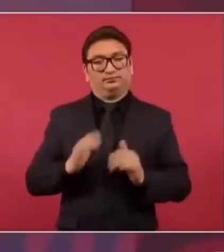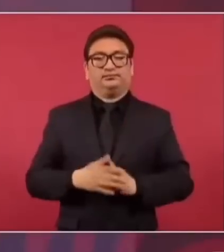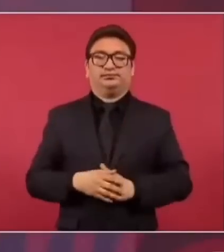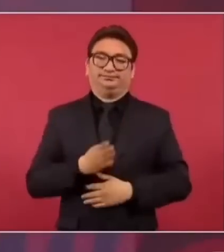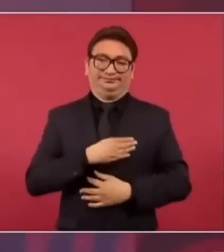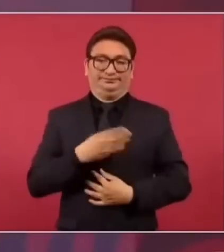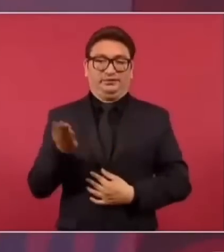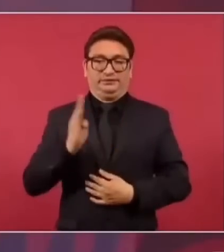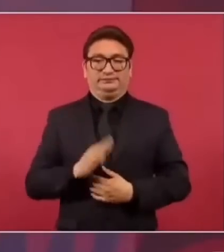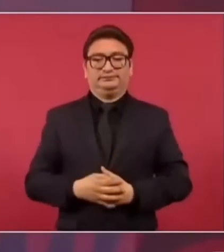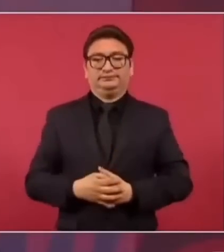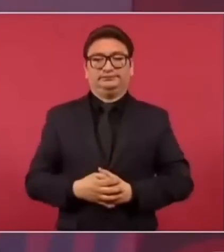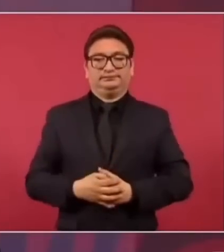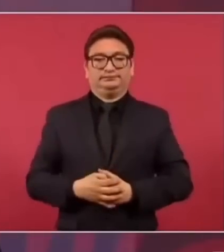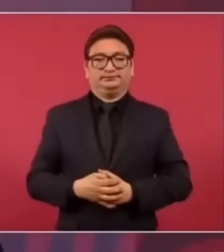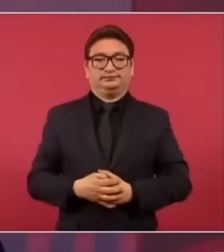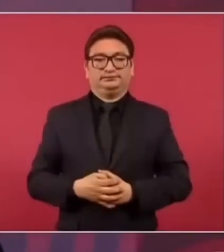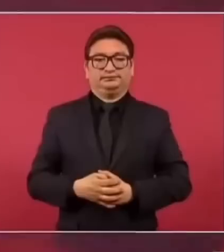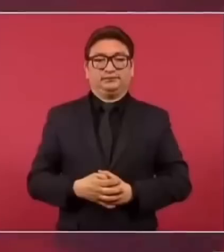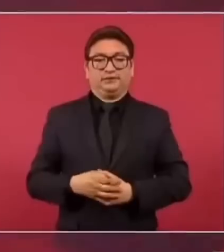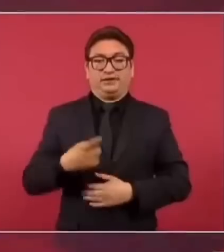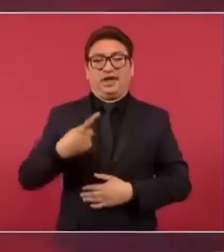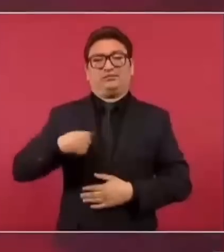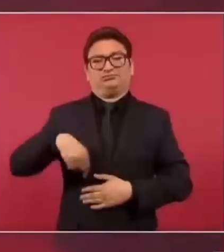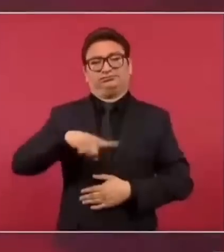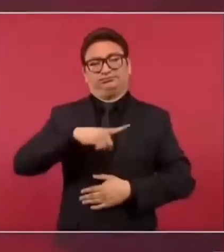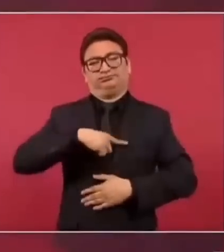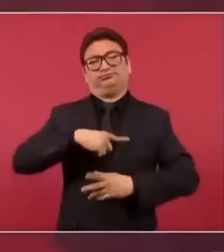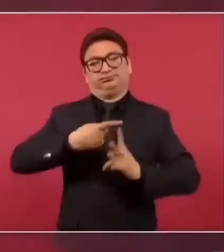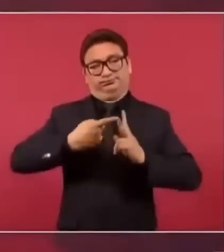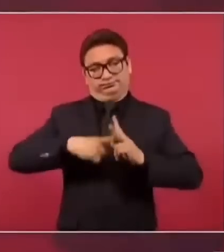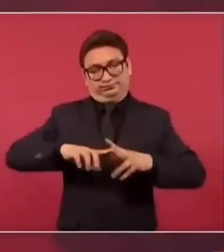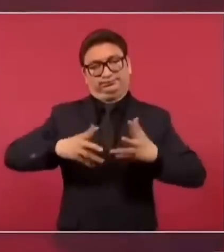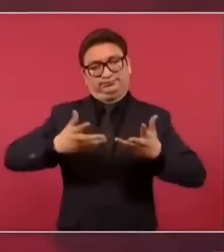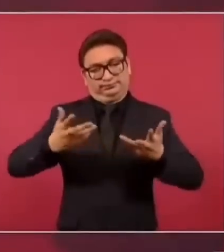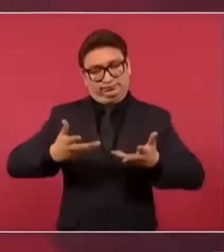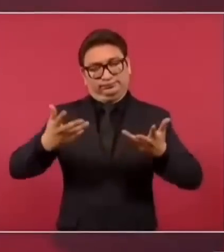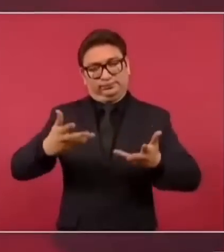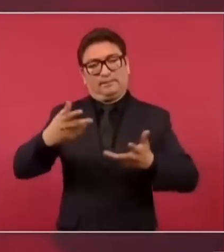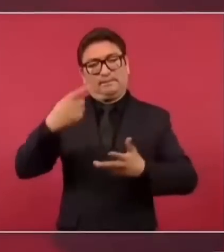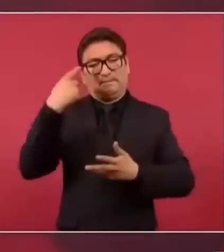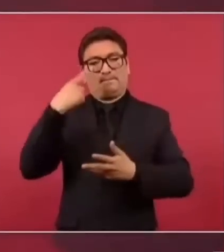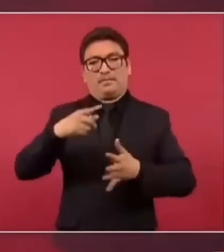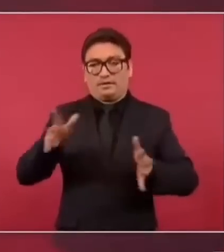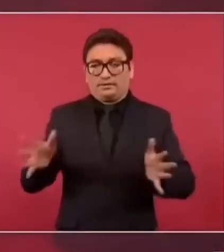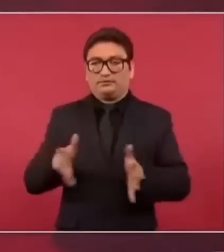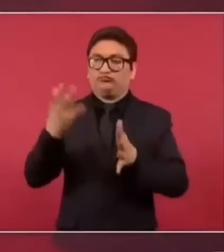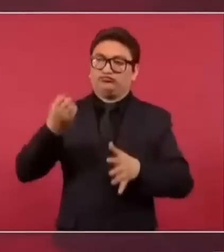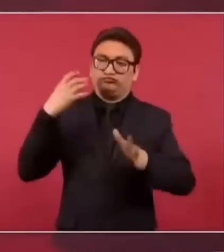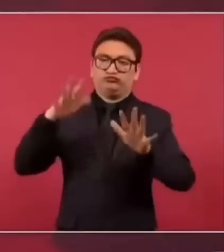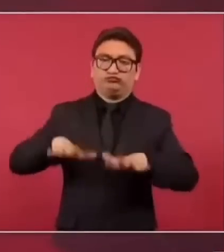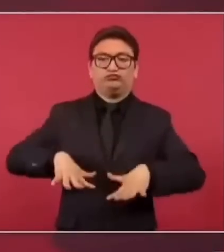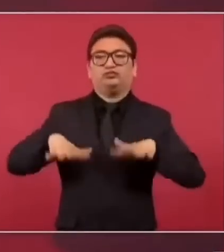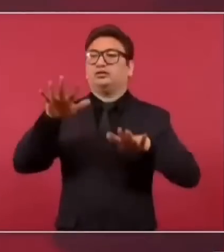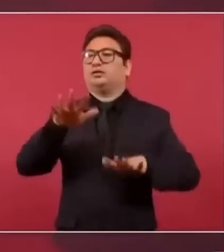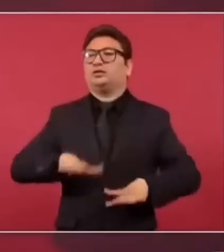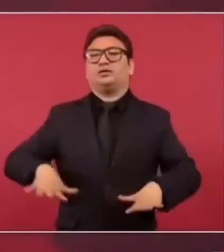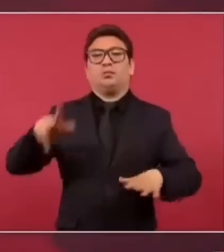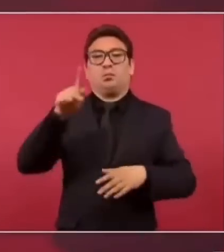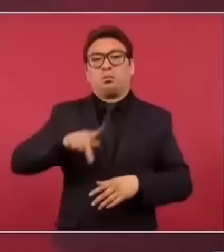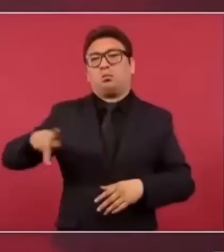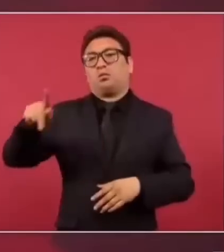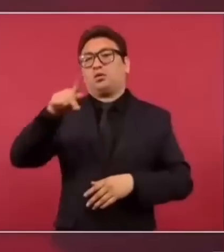Bueno, y nosotros empezamos a democratizar, a hacer asambleas en los pueblos, para que